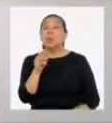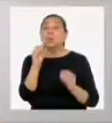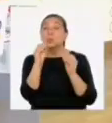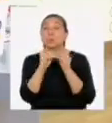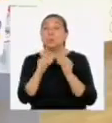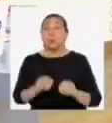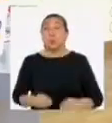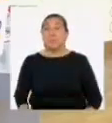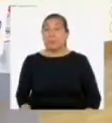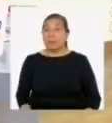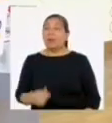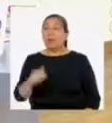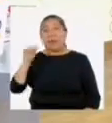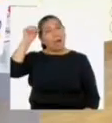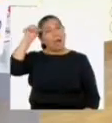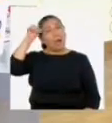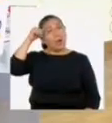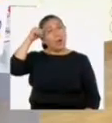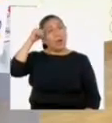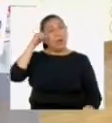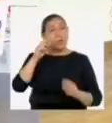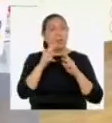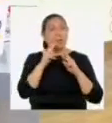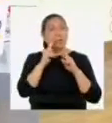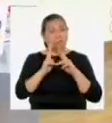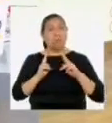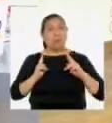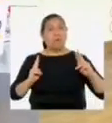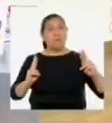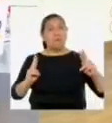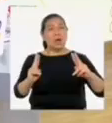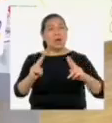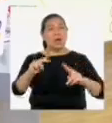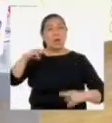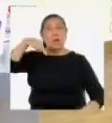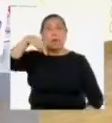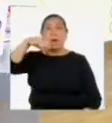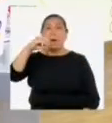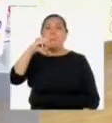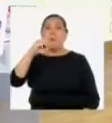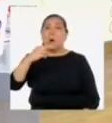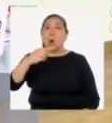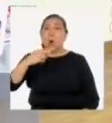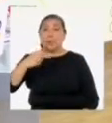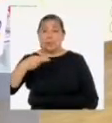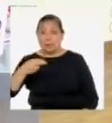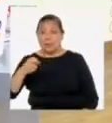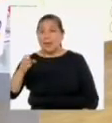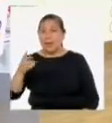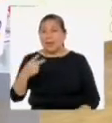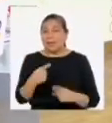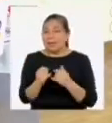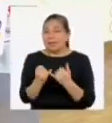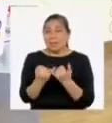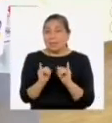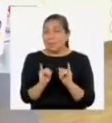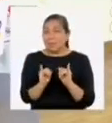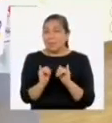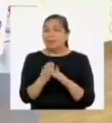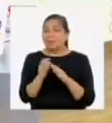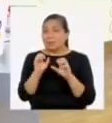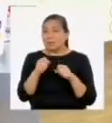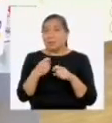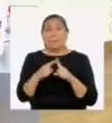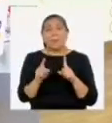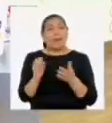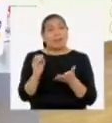de curanderismo. Tenemos que recordar que los valles moche estuvieron gobernados por importantes señores o señoras independientes entre